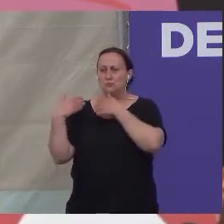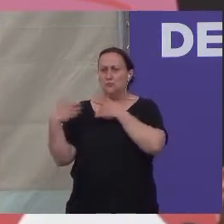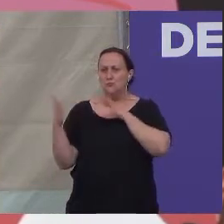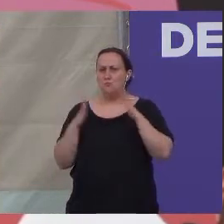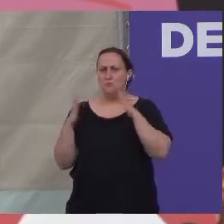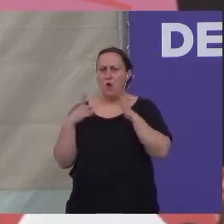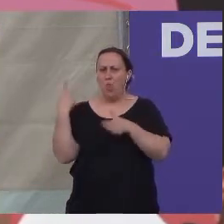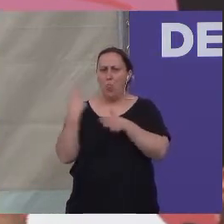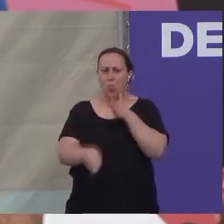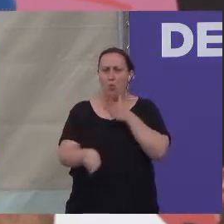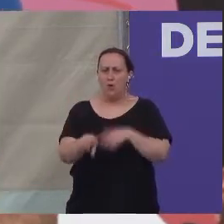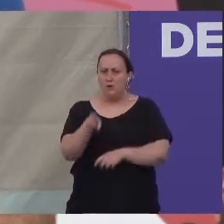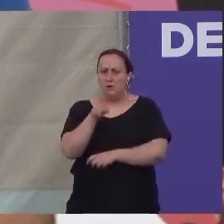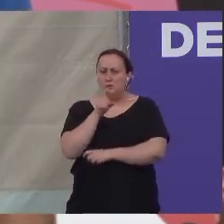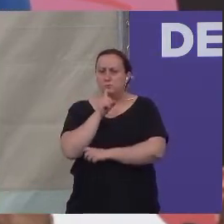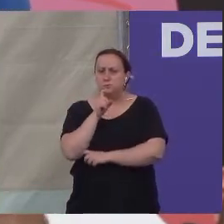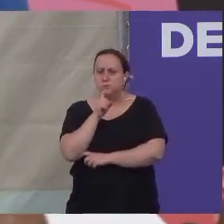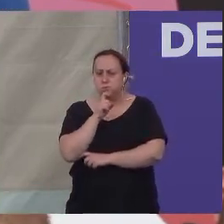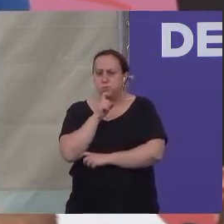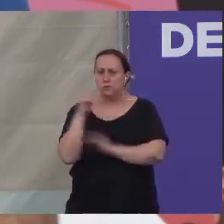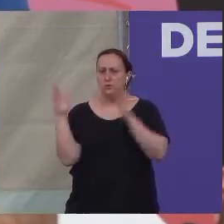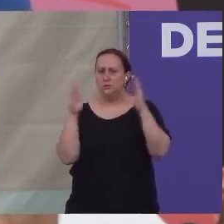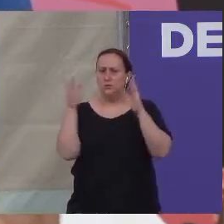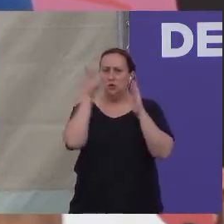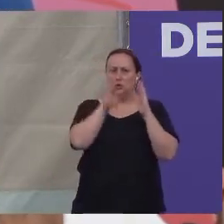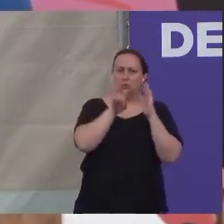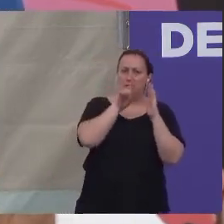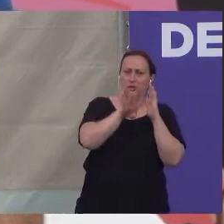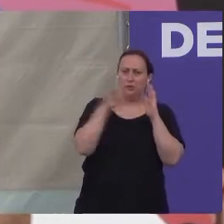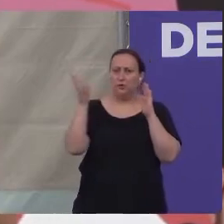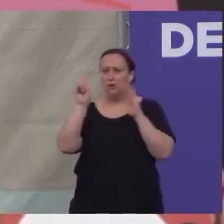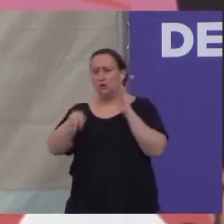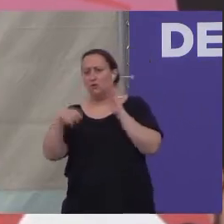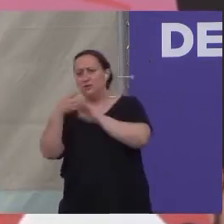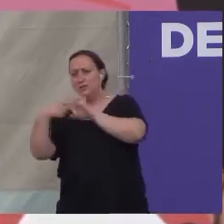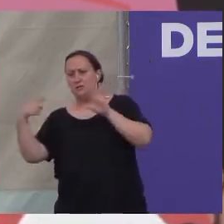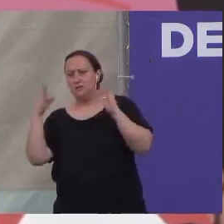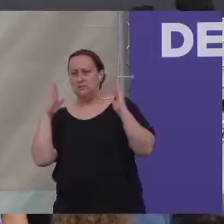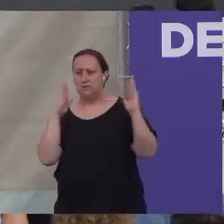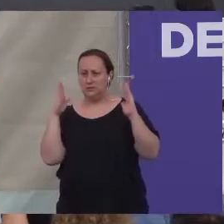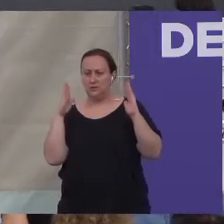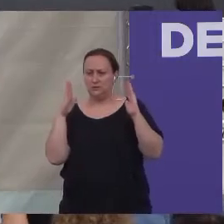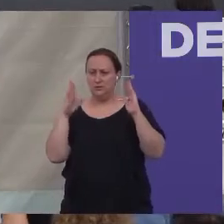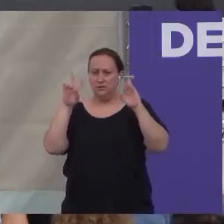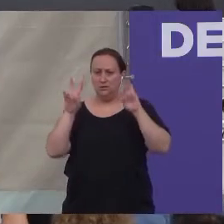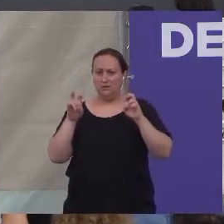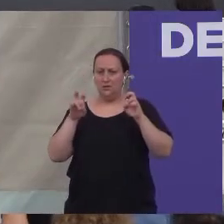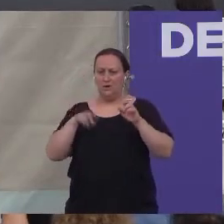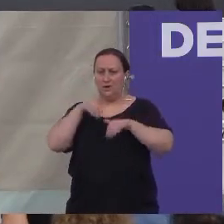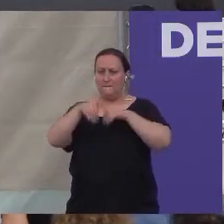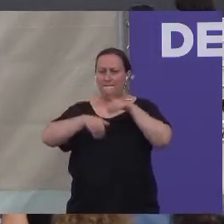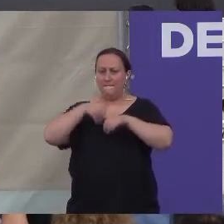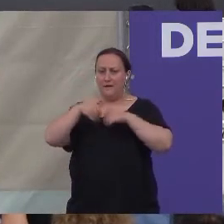difíciles, especialmente entre 2014 y 2016, con la máquina de guerra electoral